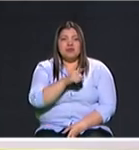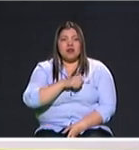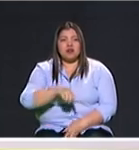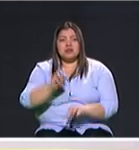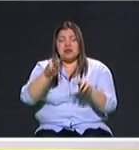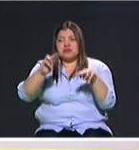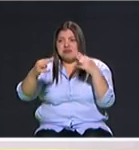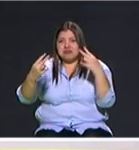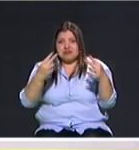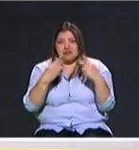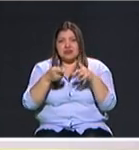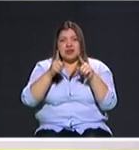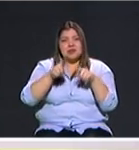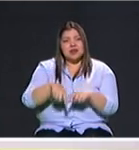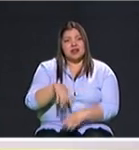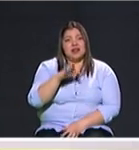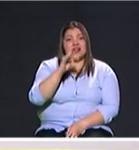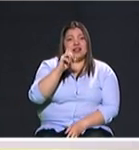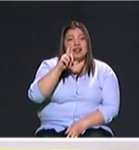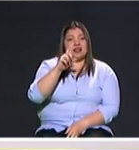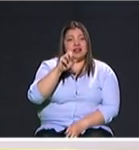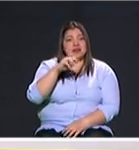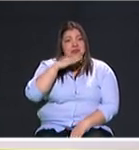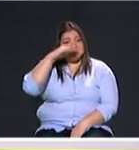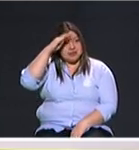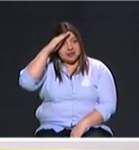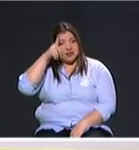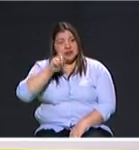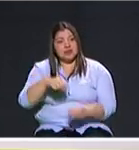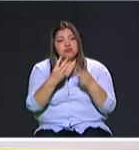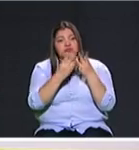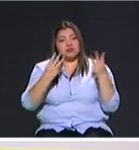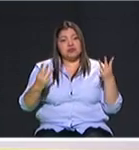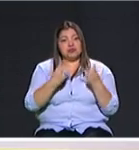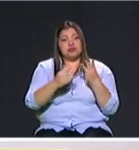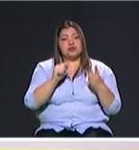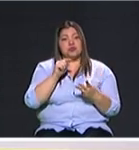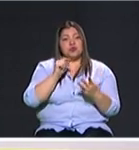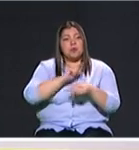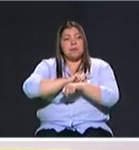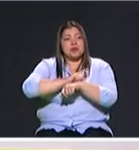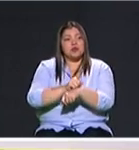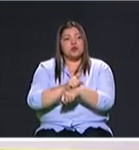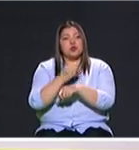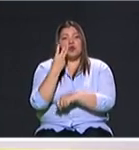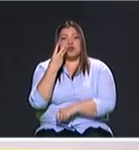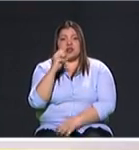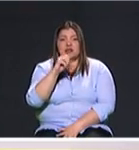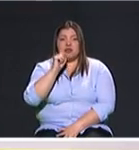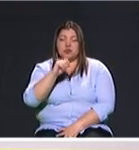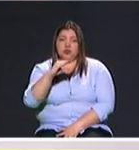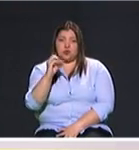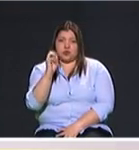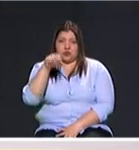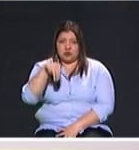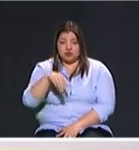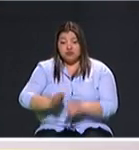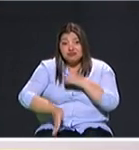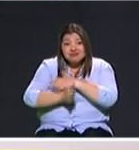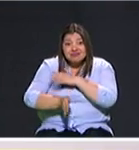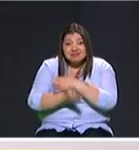a través de la señal de televisión en internet y en la de www puntos minutos 30 puntos muy bien sigan opinando porque todavía falta mucho